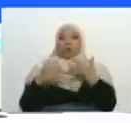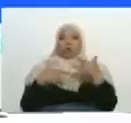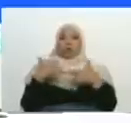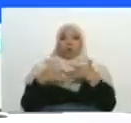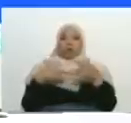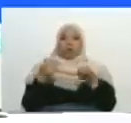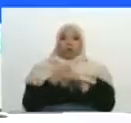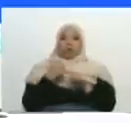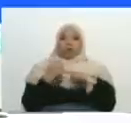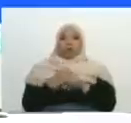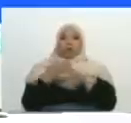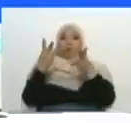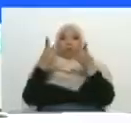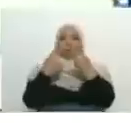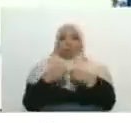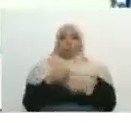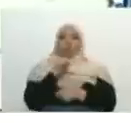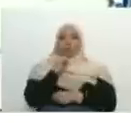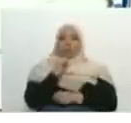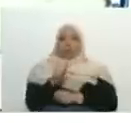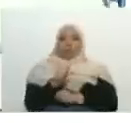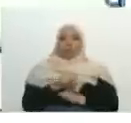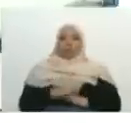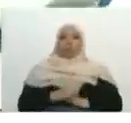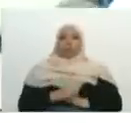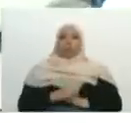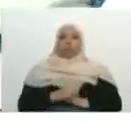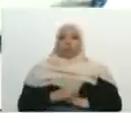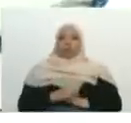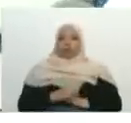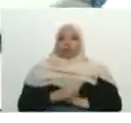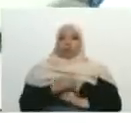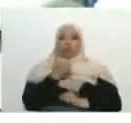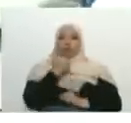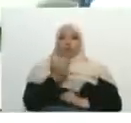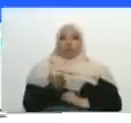son nulos, nulos.